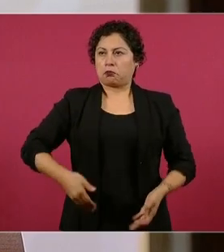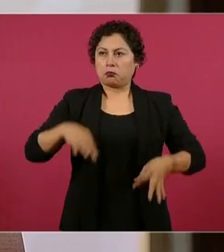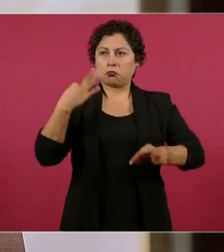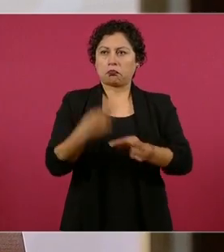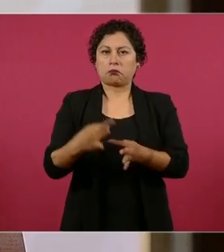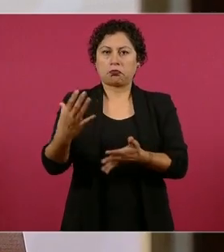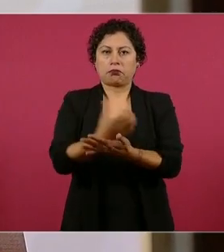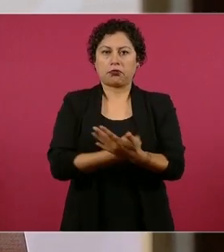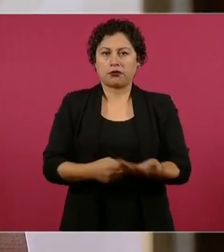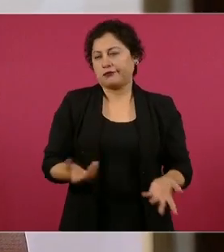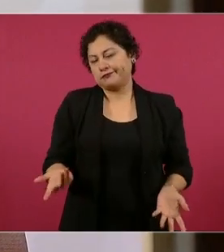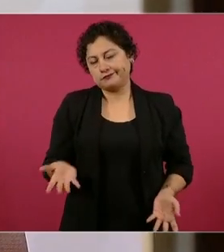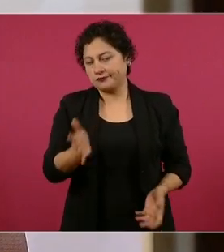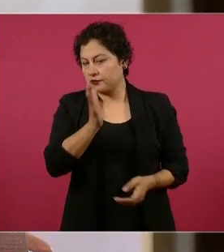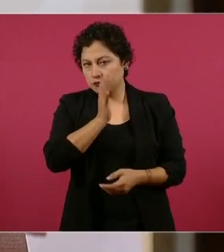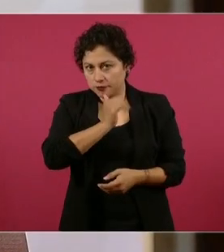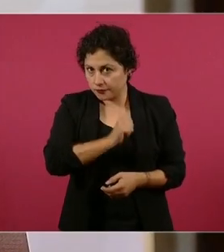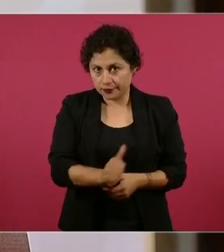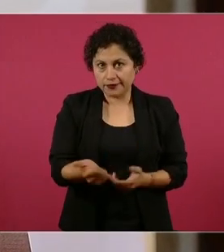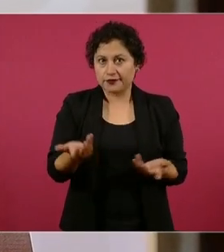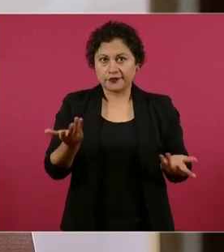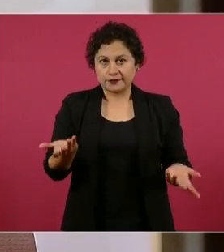victorioso si no hay un órgano